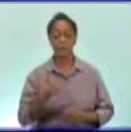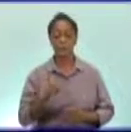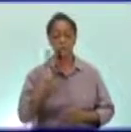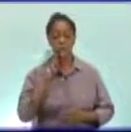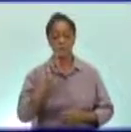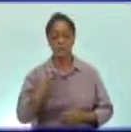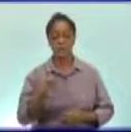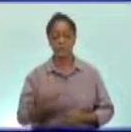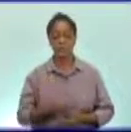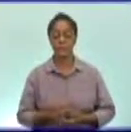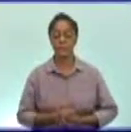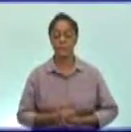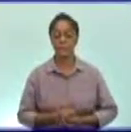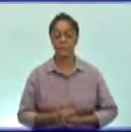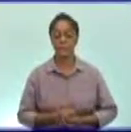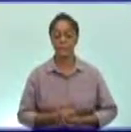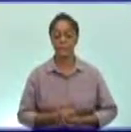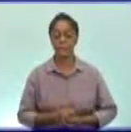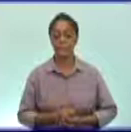descubrirlo.